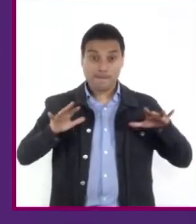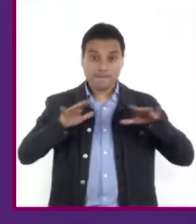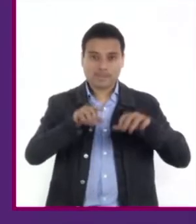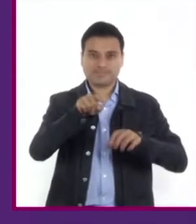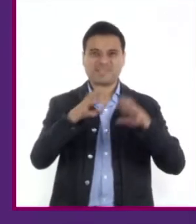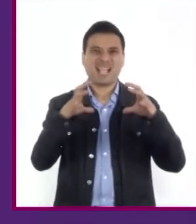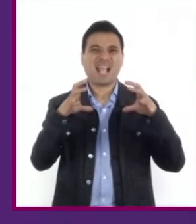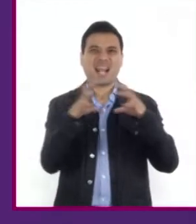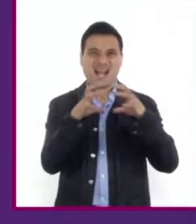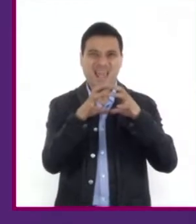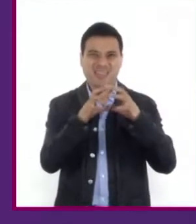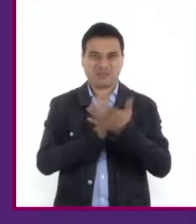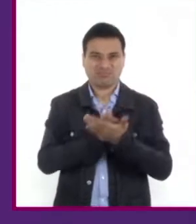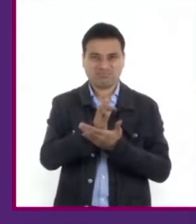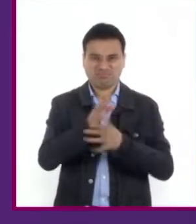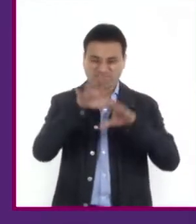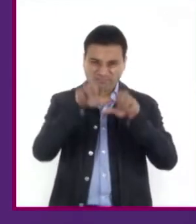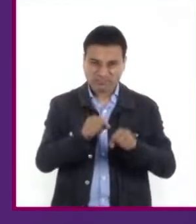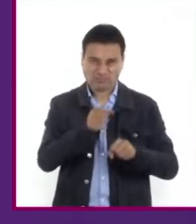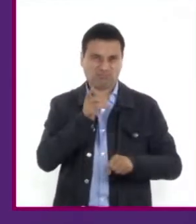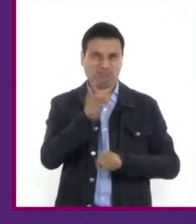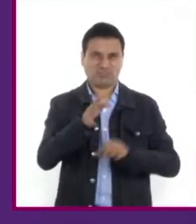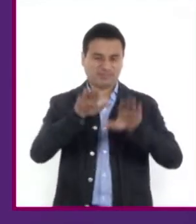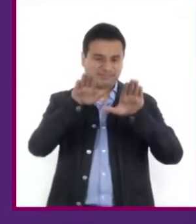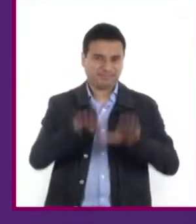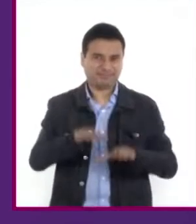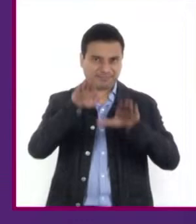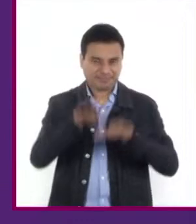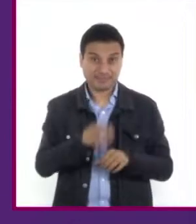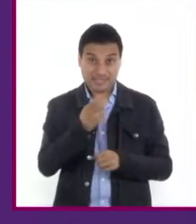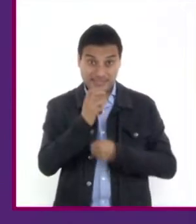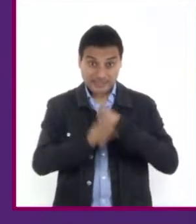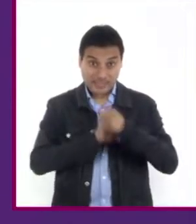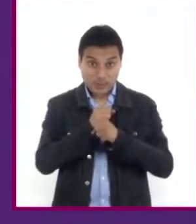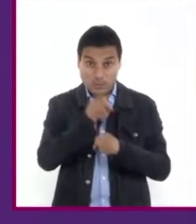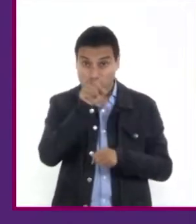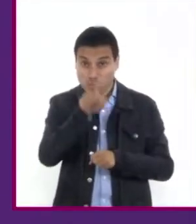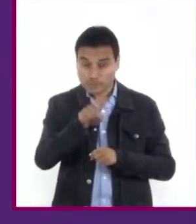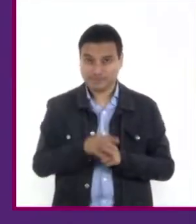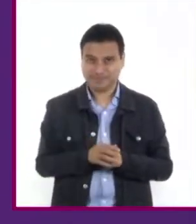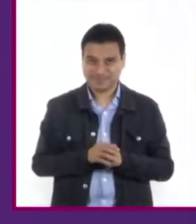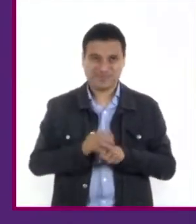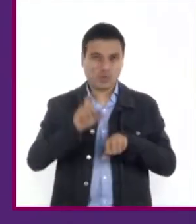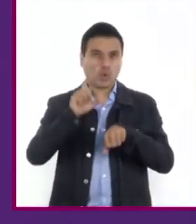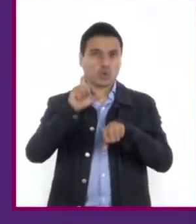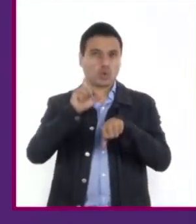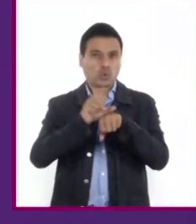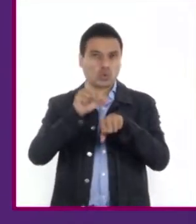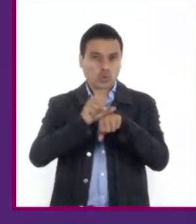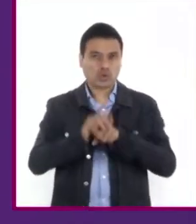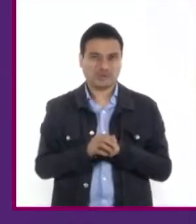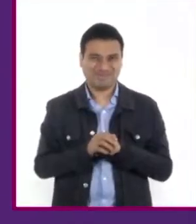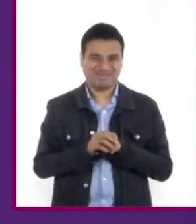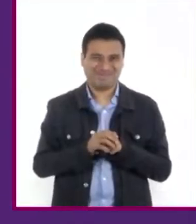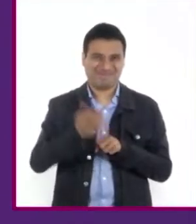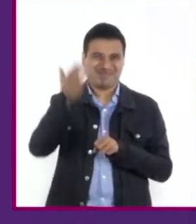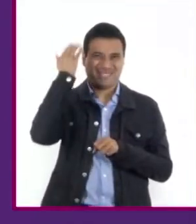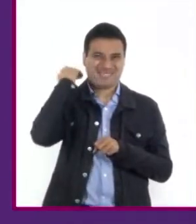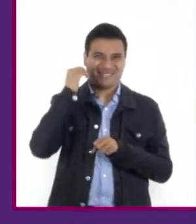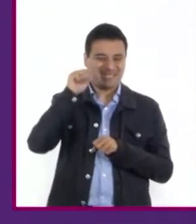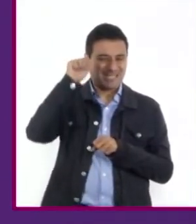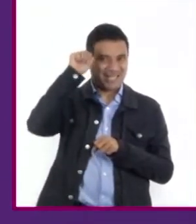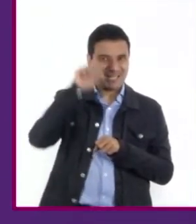presencia musulmana en la península ibérica. En ese mismo año, como los turcos tenían el control de la ruta comercial